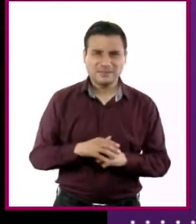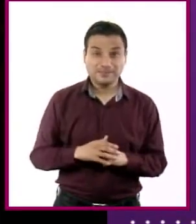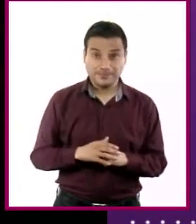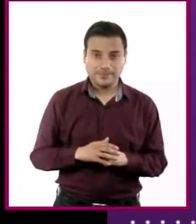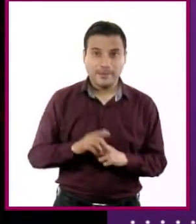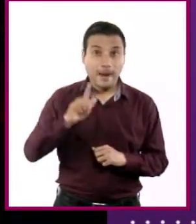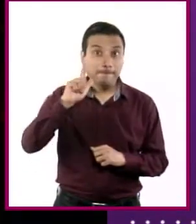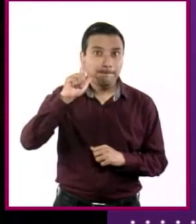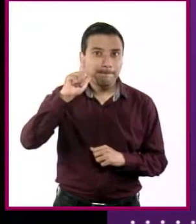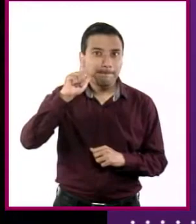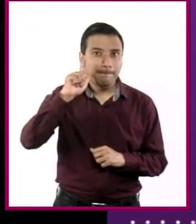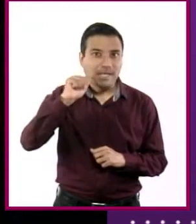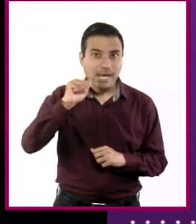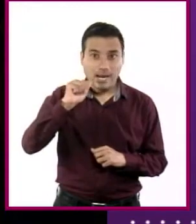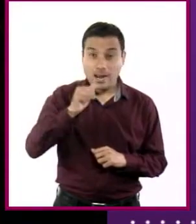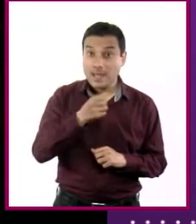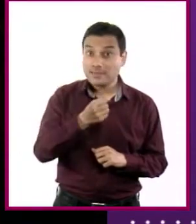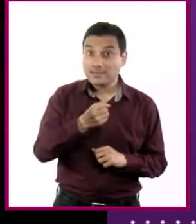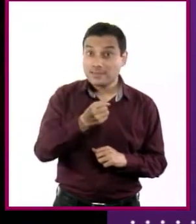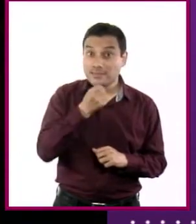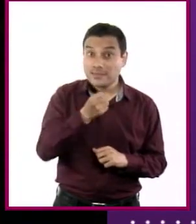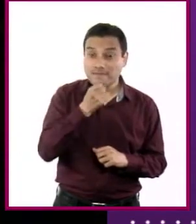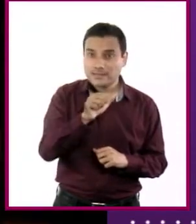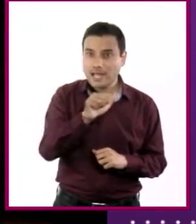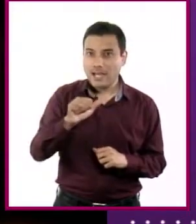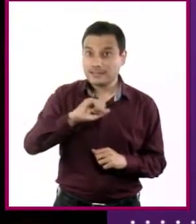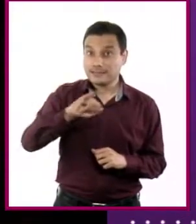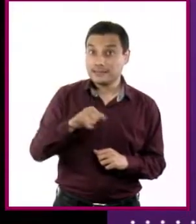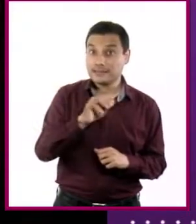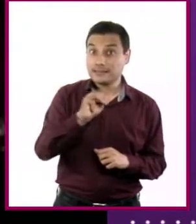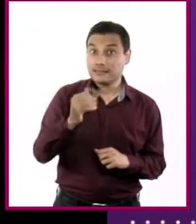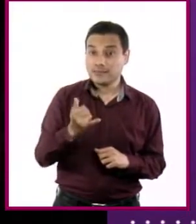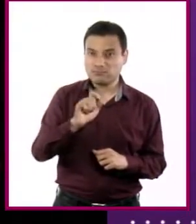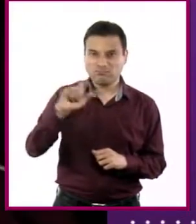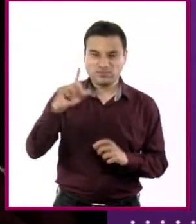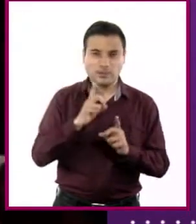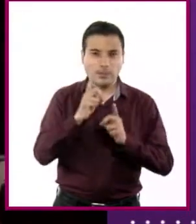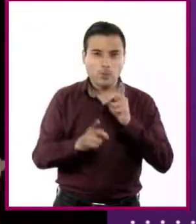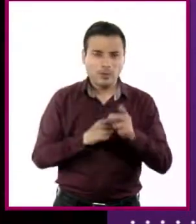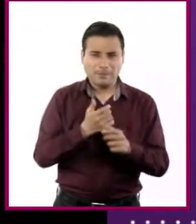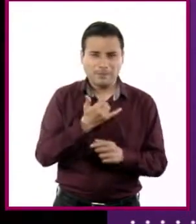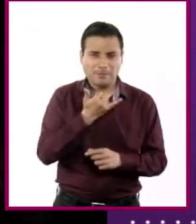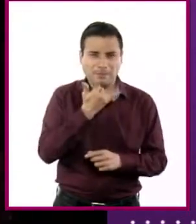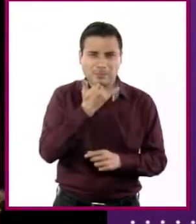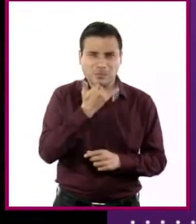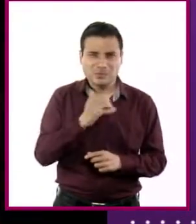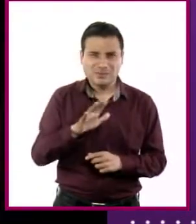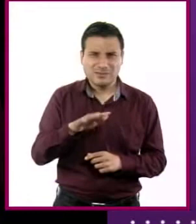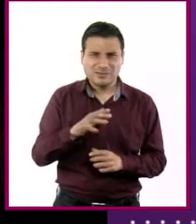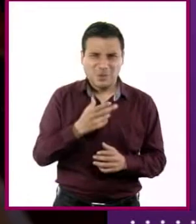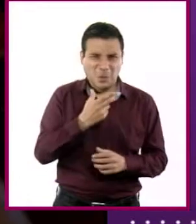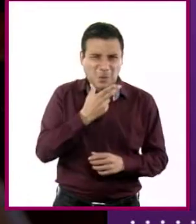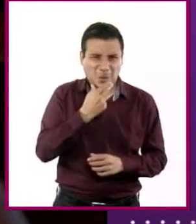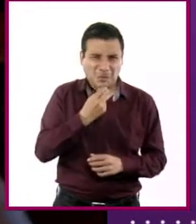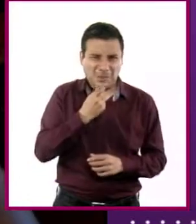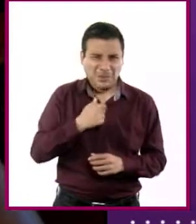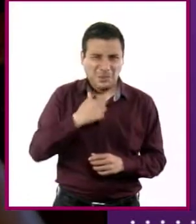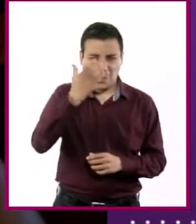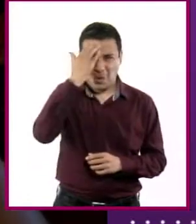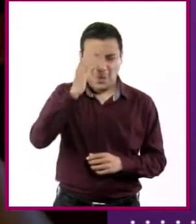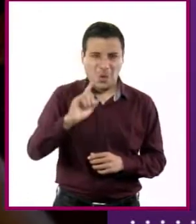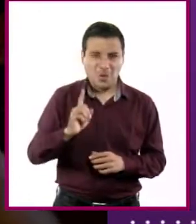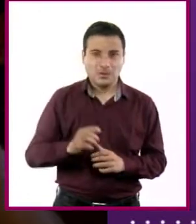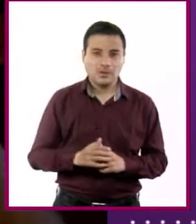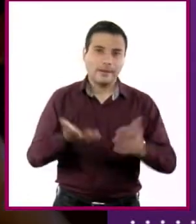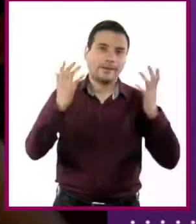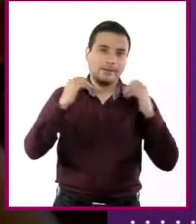Gossip entrevistará al atleta Jimmy Franco mañana. Perdón, Agatha, querida, pero no sé quién sea. Ay,